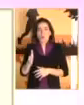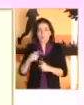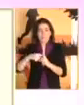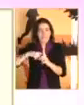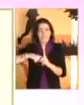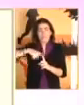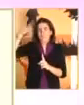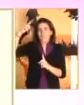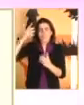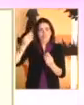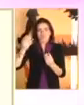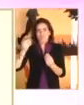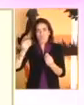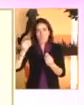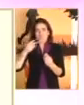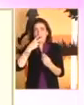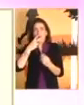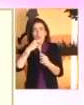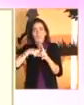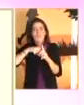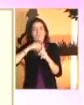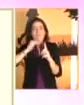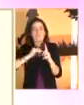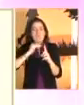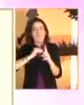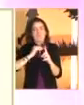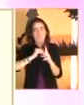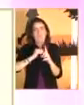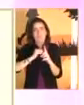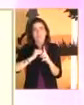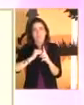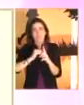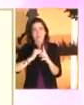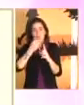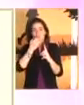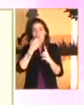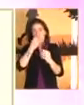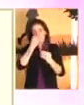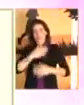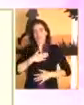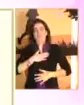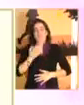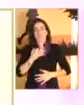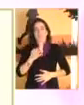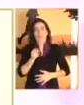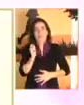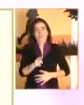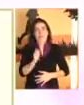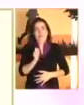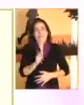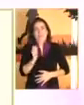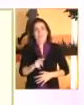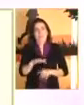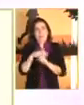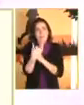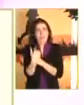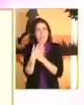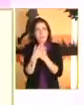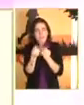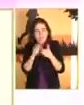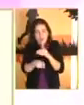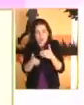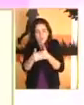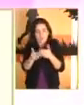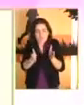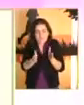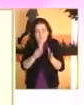la contaminación que la de... Porque es que para que te contamine tienes que estar, como tú decías, en un sitio cerrado con mucha